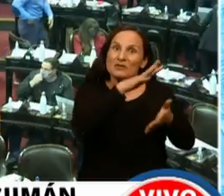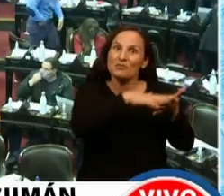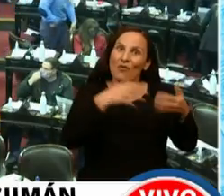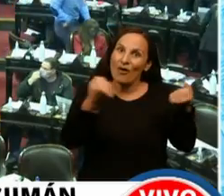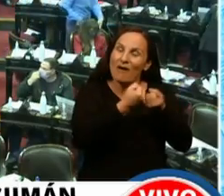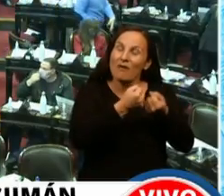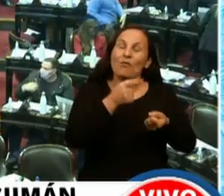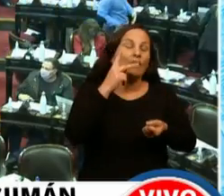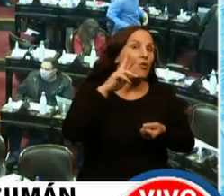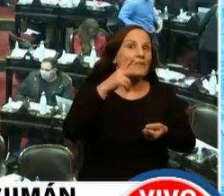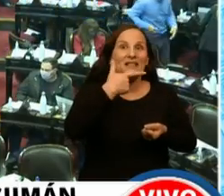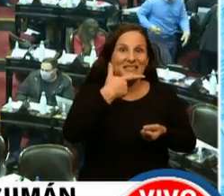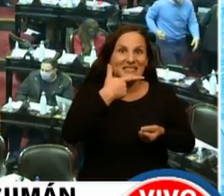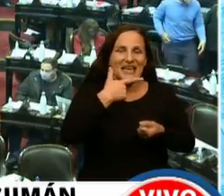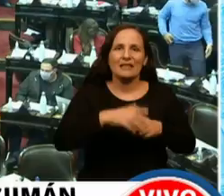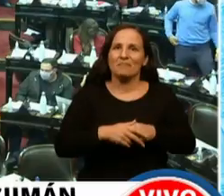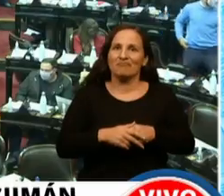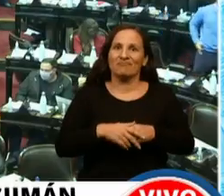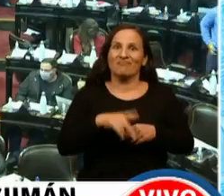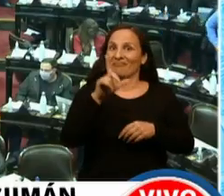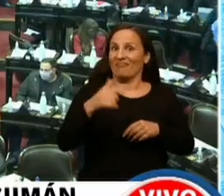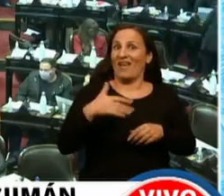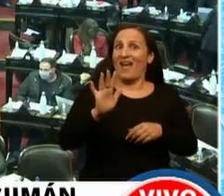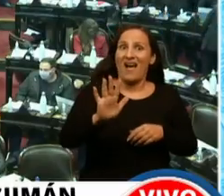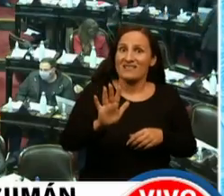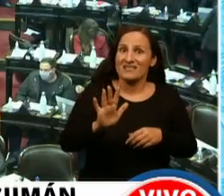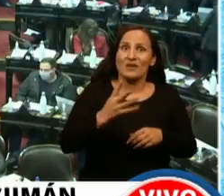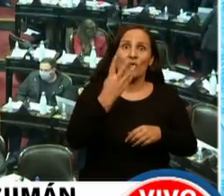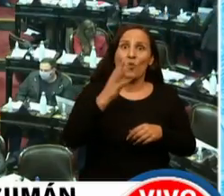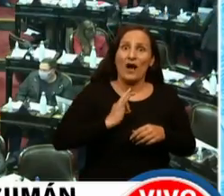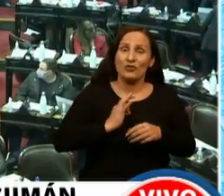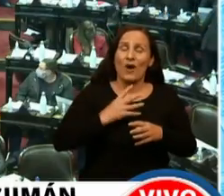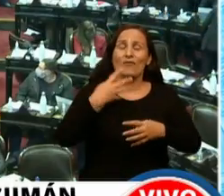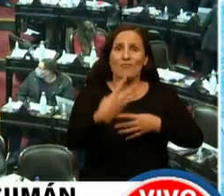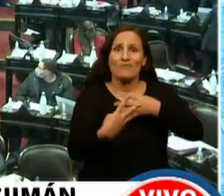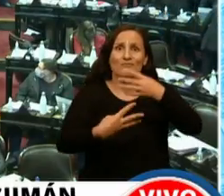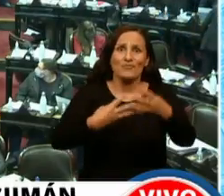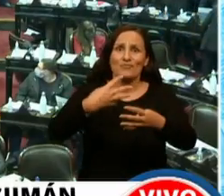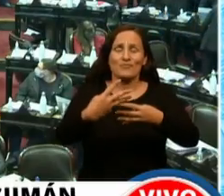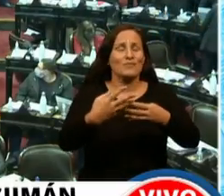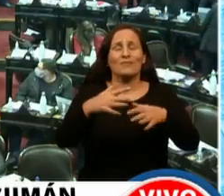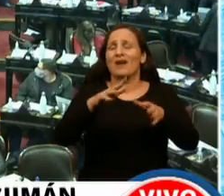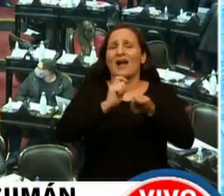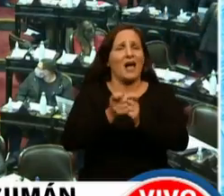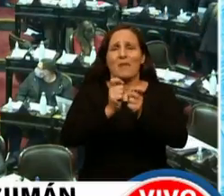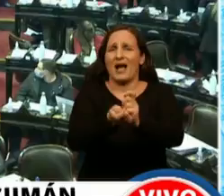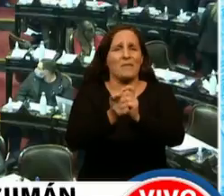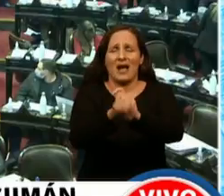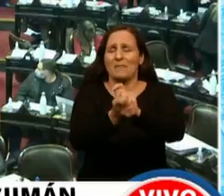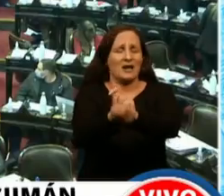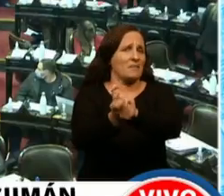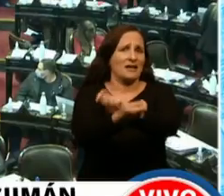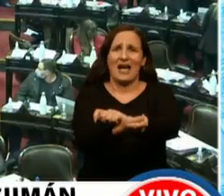2017 este es el país que tenemos señor presidente cada 4 años cambiamos las reglas de juegos y no